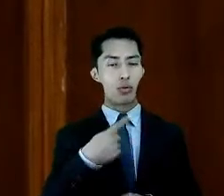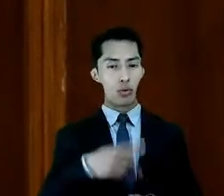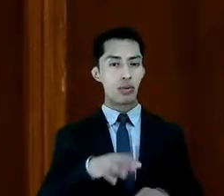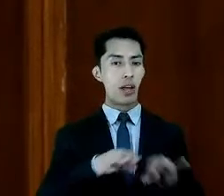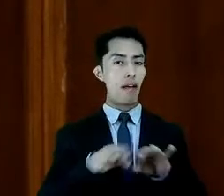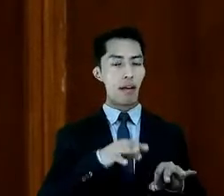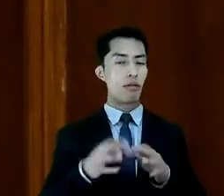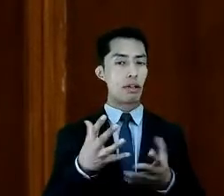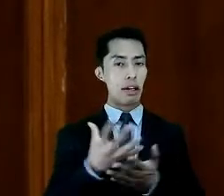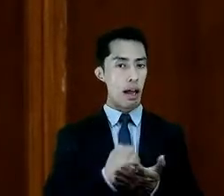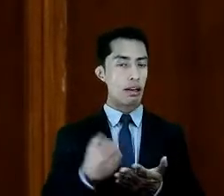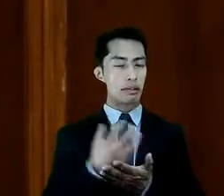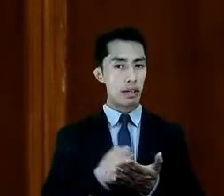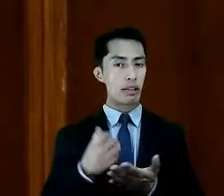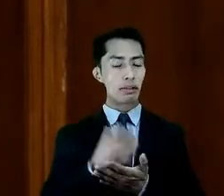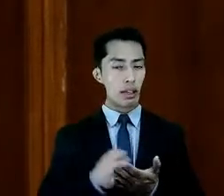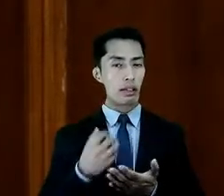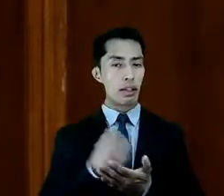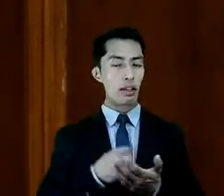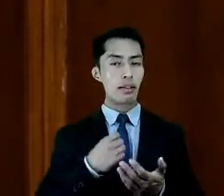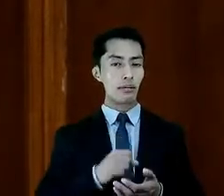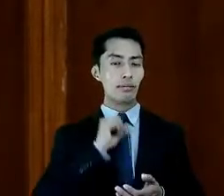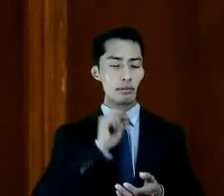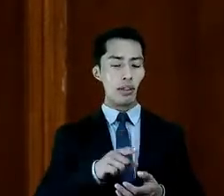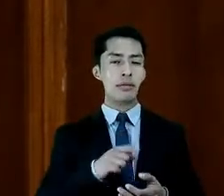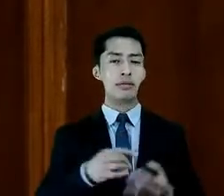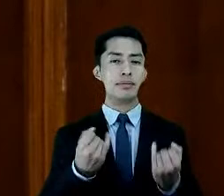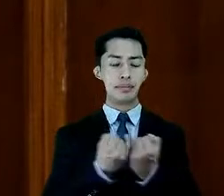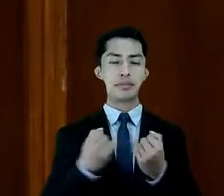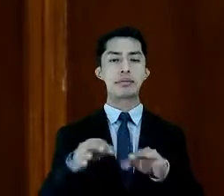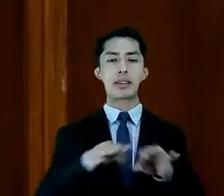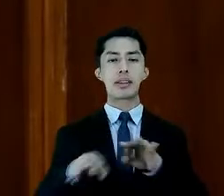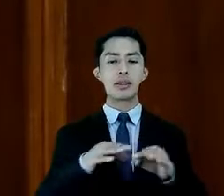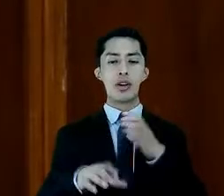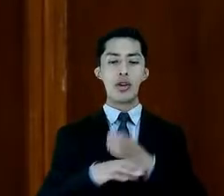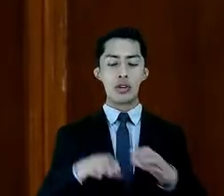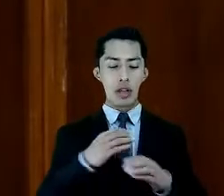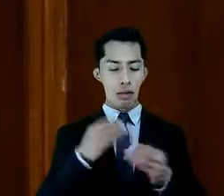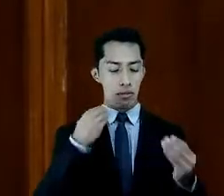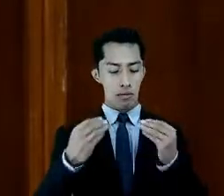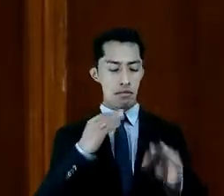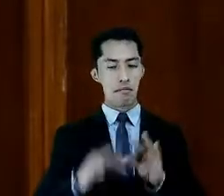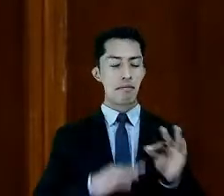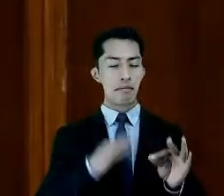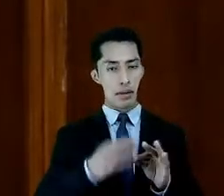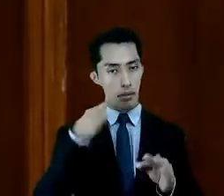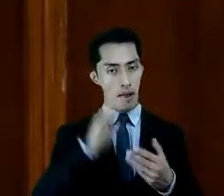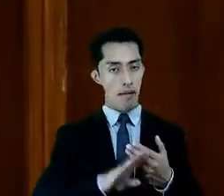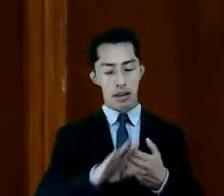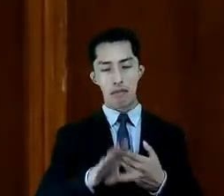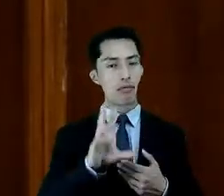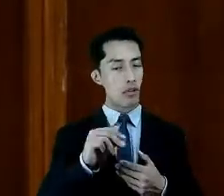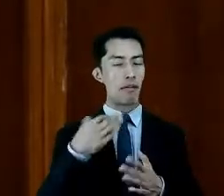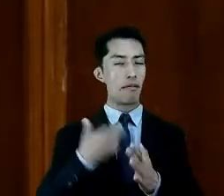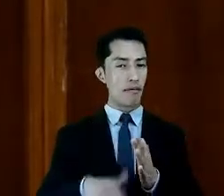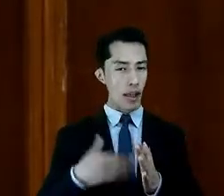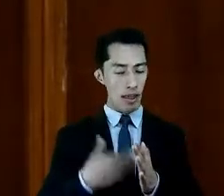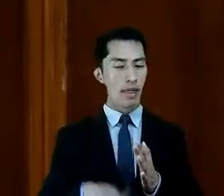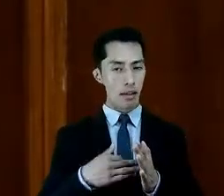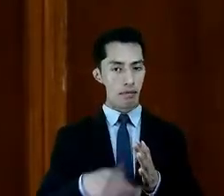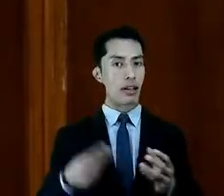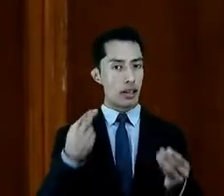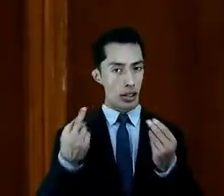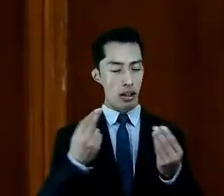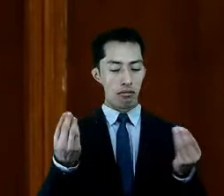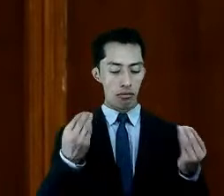fuente de ingresos y además trabajan sin equipo suficiente, mismo que es necesario para no